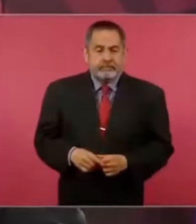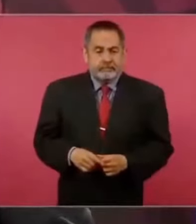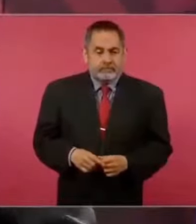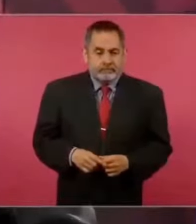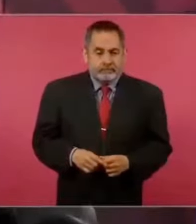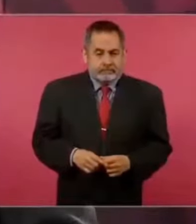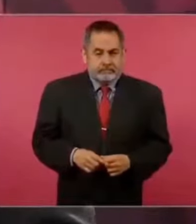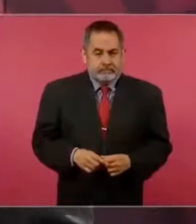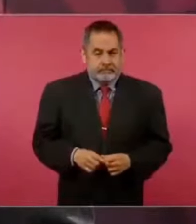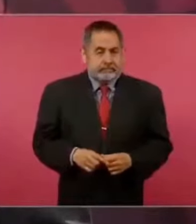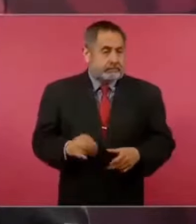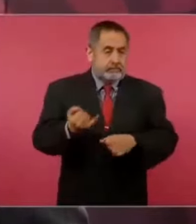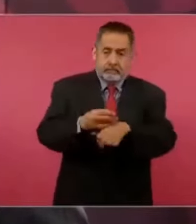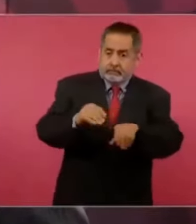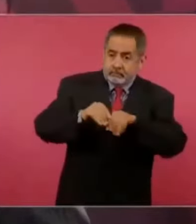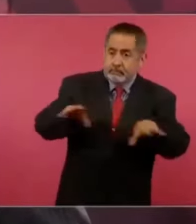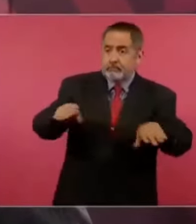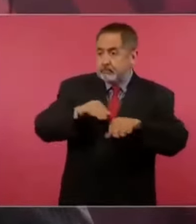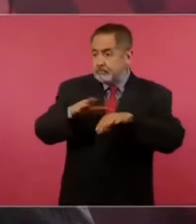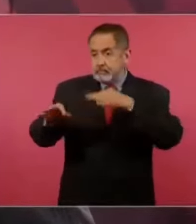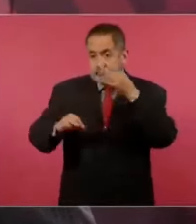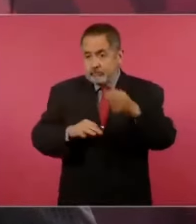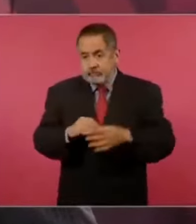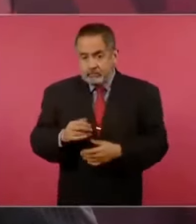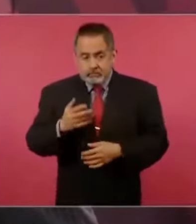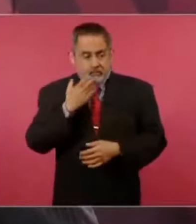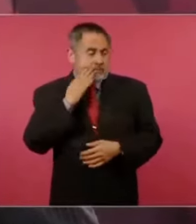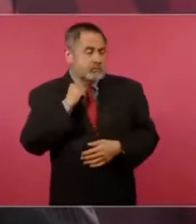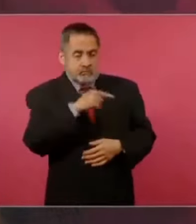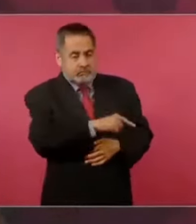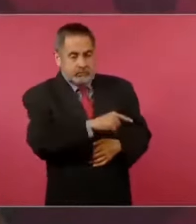Como hay mucha desinformación,